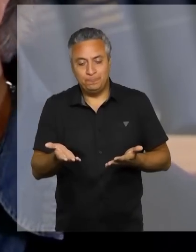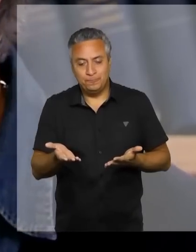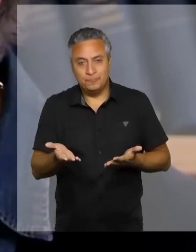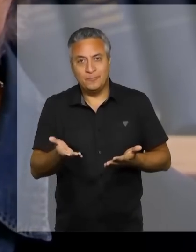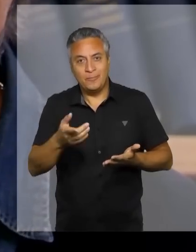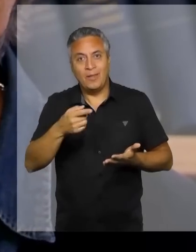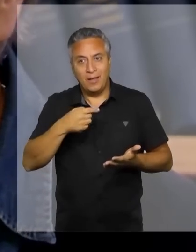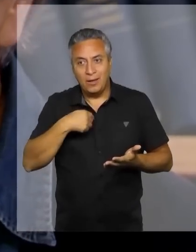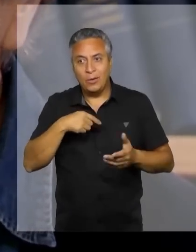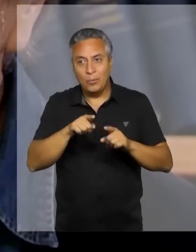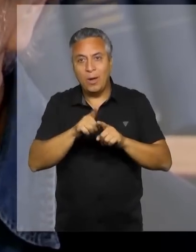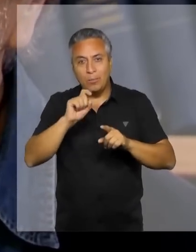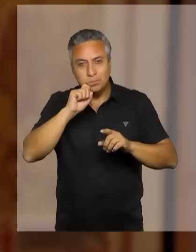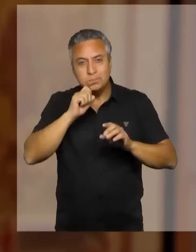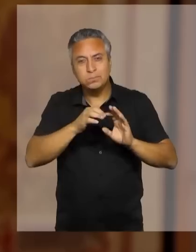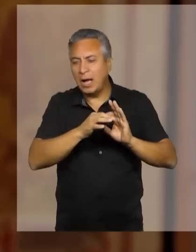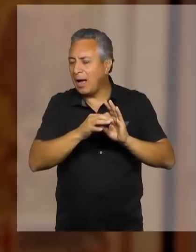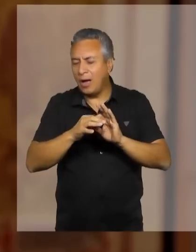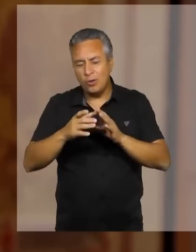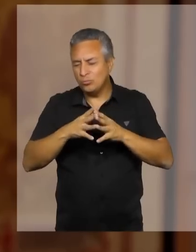Es por una razón muy grande.